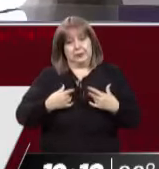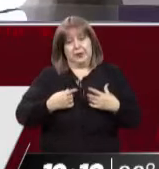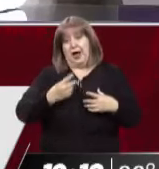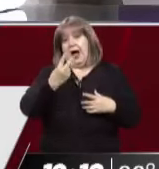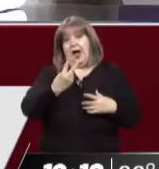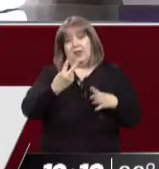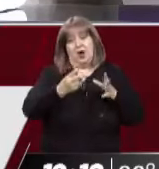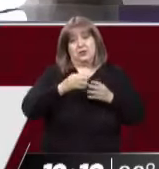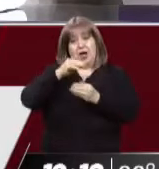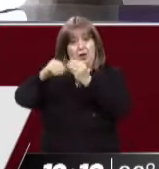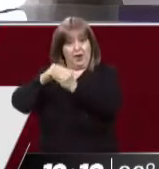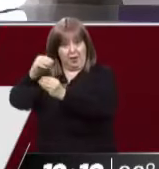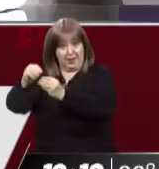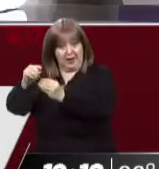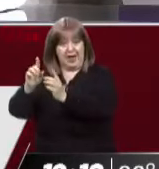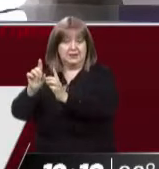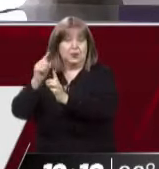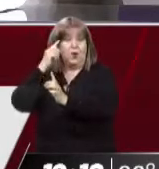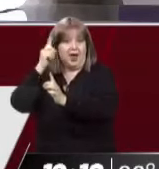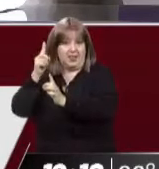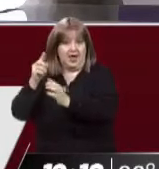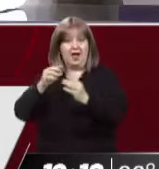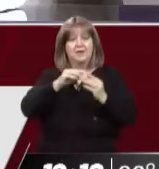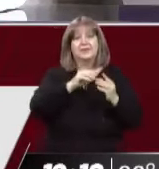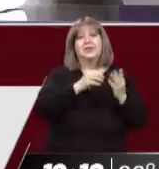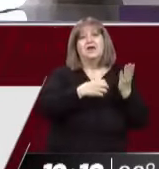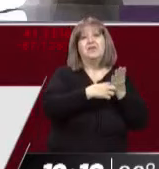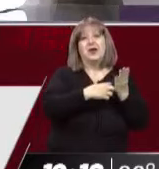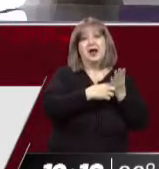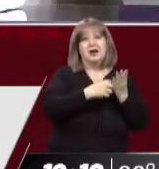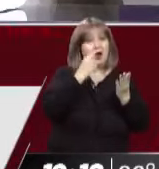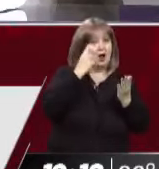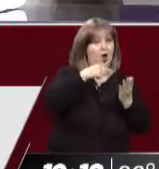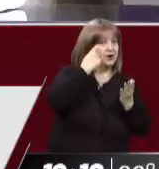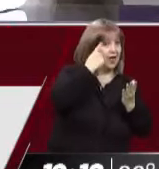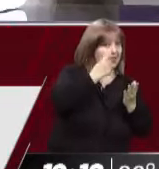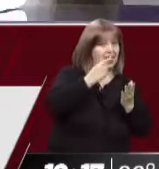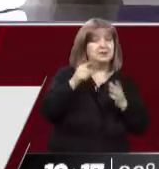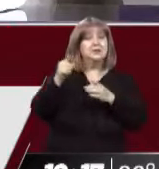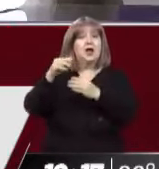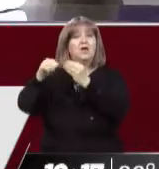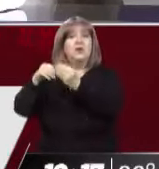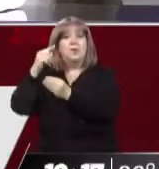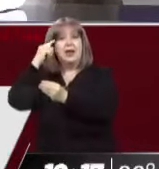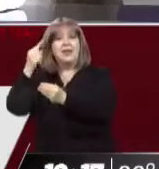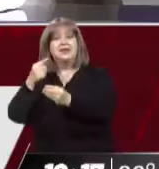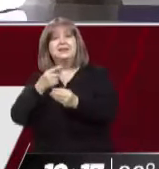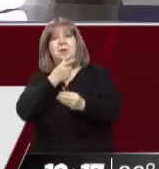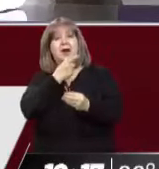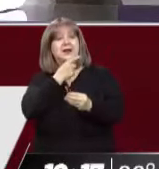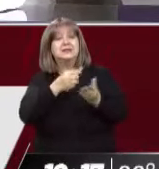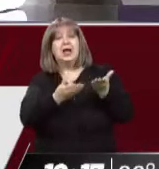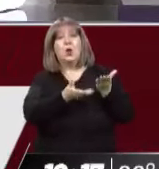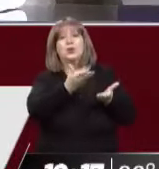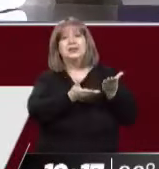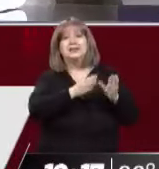distintas, ¿no? La de la familia y la de la fiscalía. La familia considera que la justicia está frenada, que no se avanza en esta